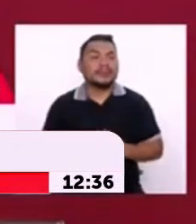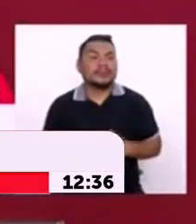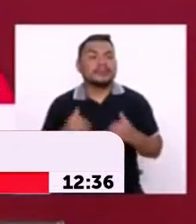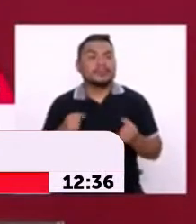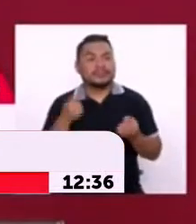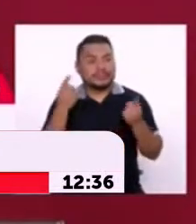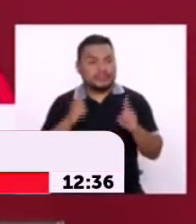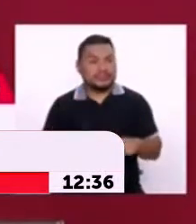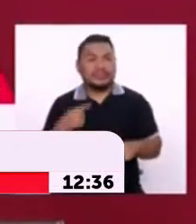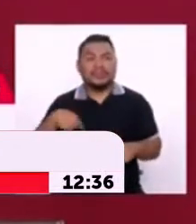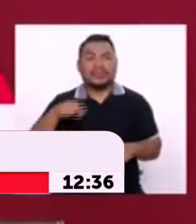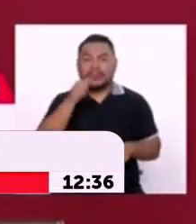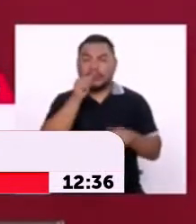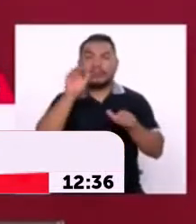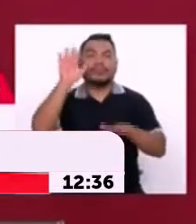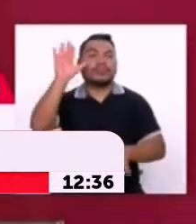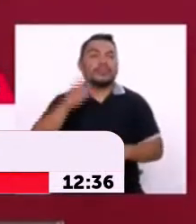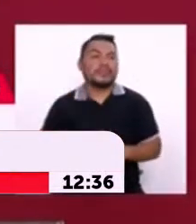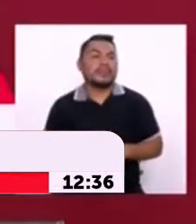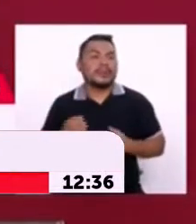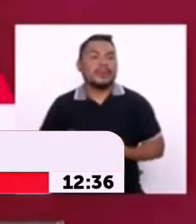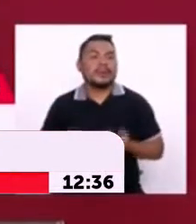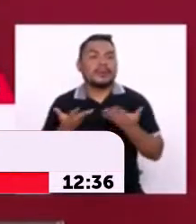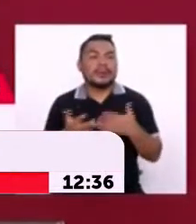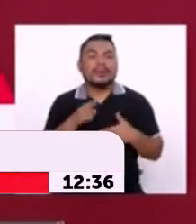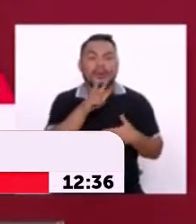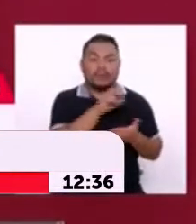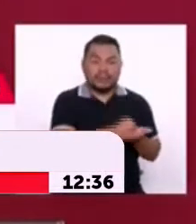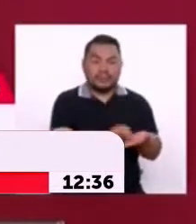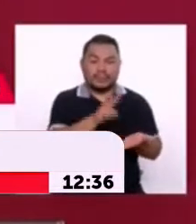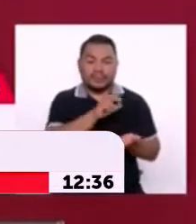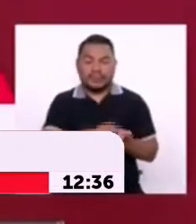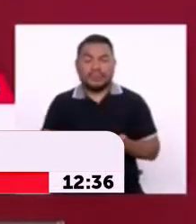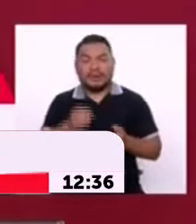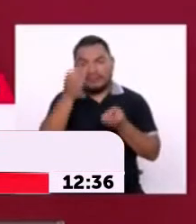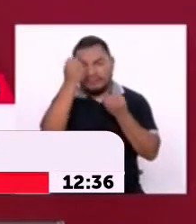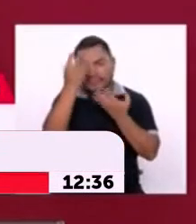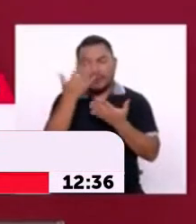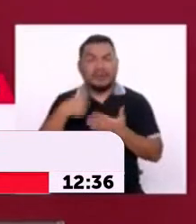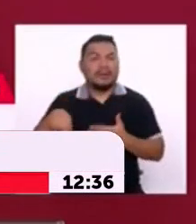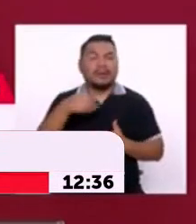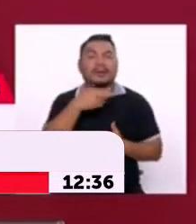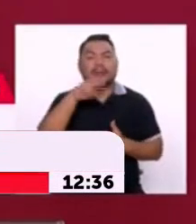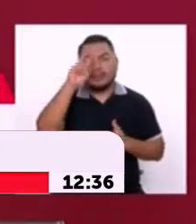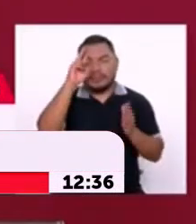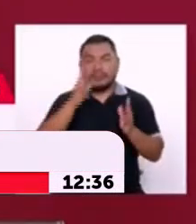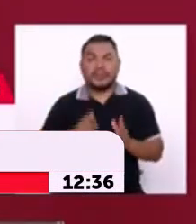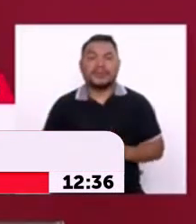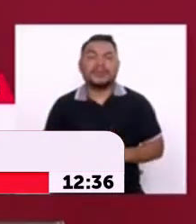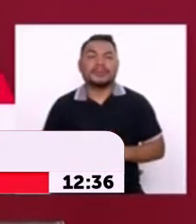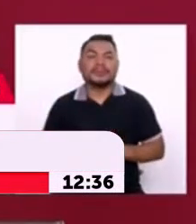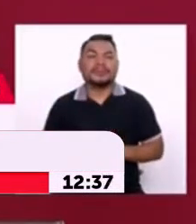2 últimos meses, conforme nuestro compromiso de dar cada 2 meses cuenta al pueblo peruano.